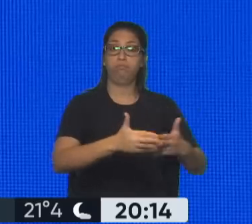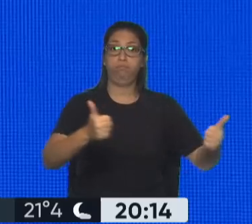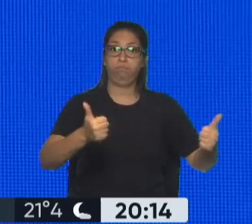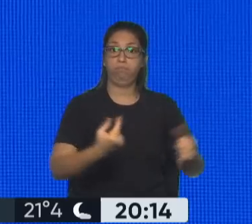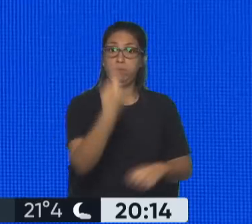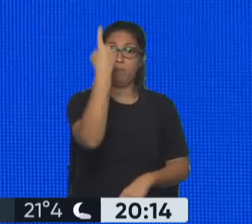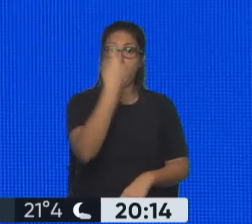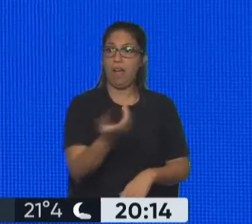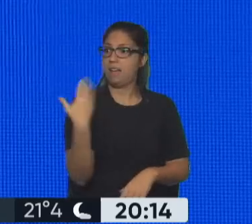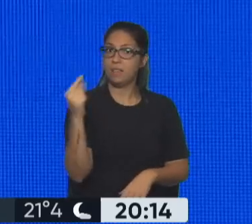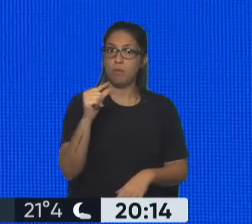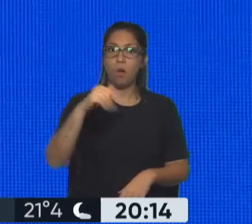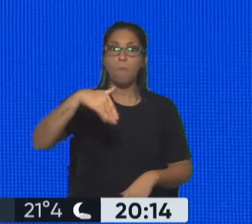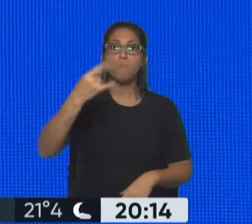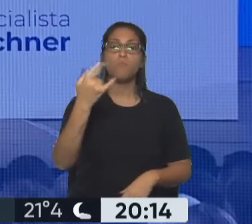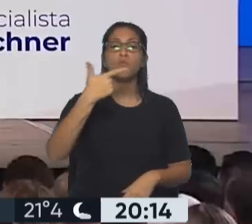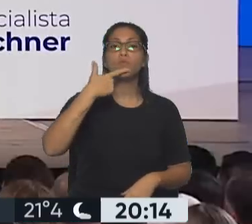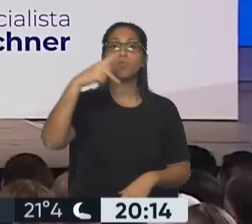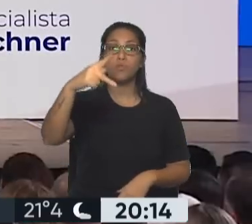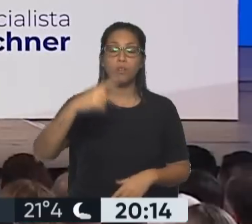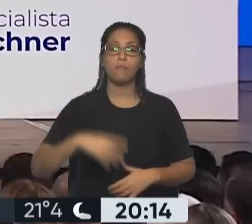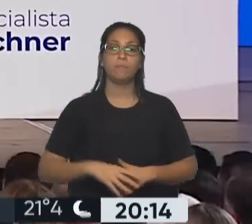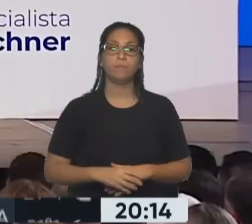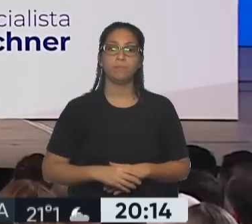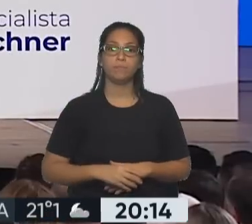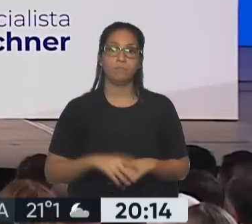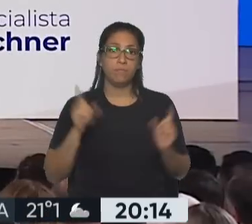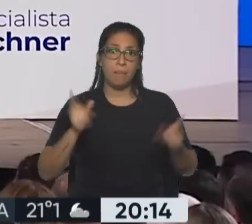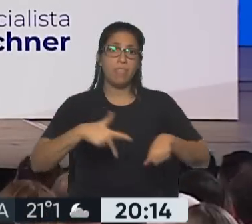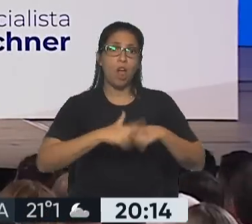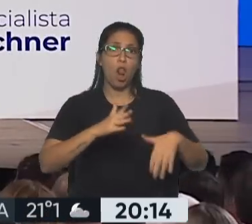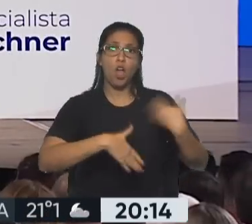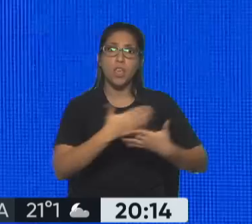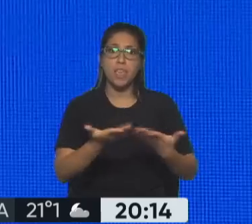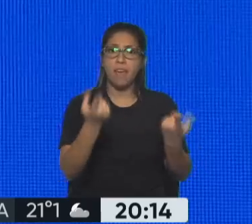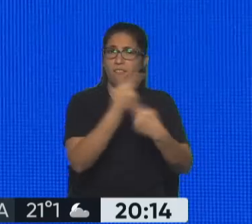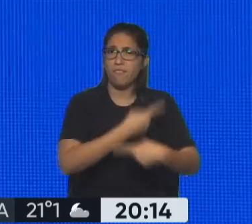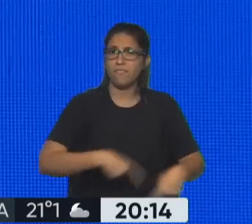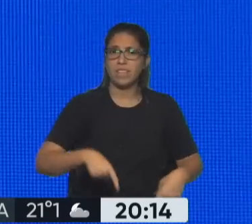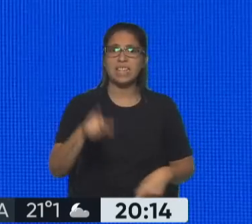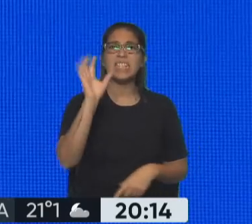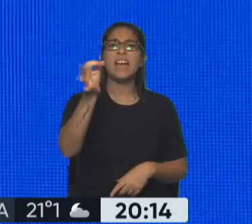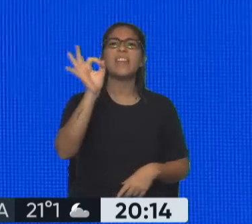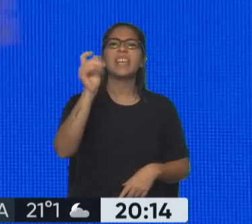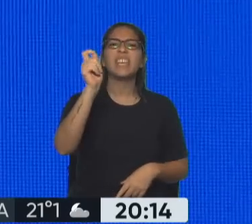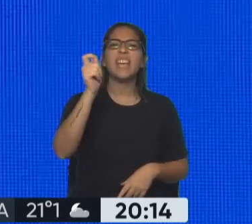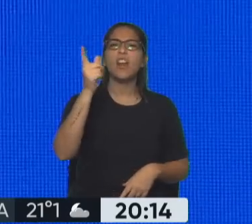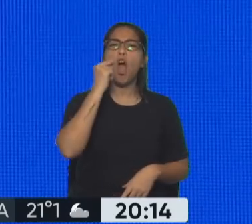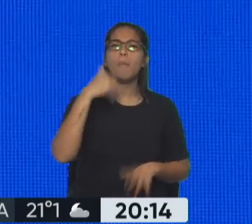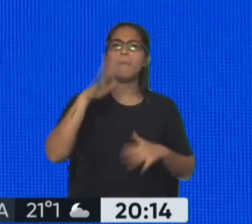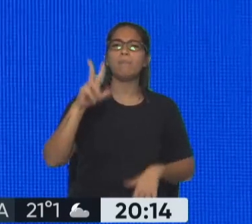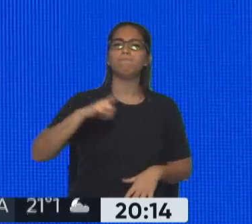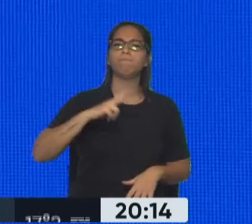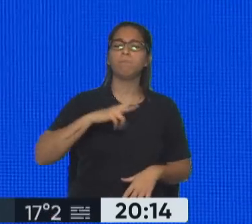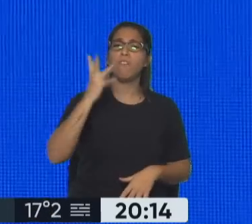Hasta hace poco era Elon Musk, que es también tecnología y en fin todo eso. ¿Saben quién es hoy el hombre más rico del mundo?